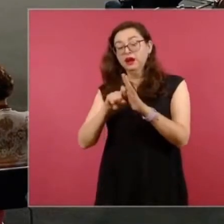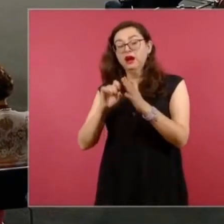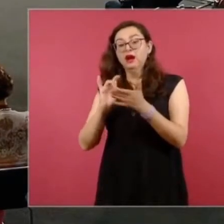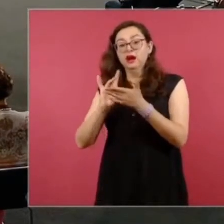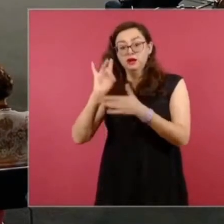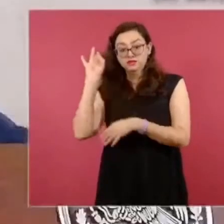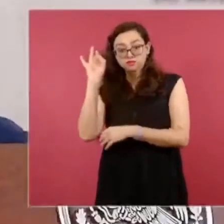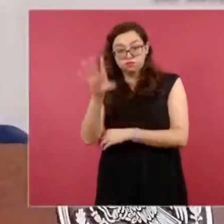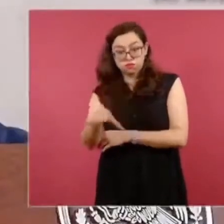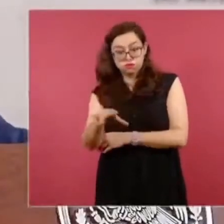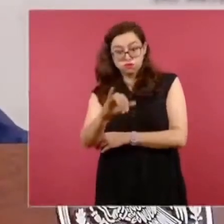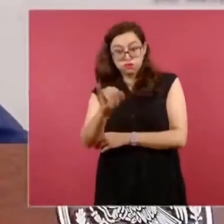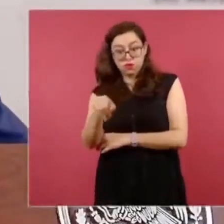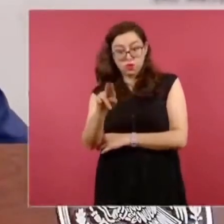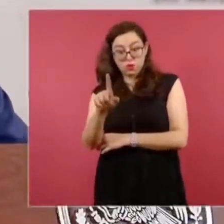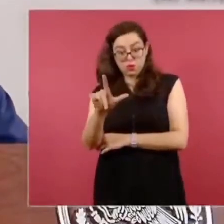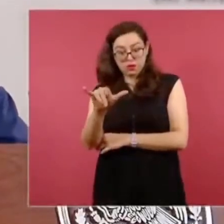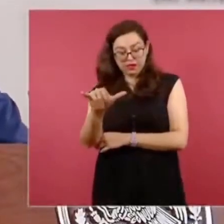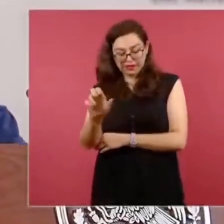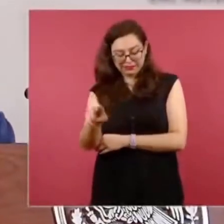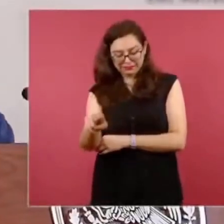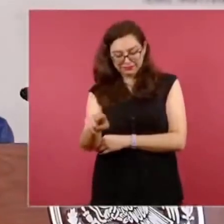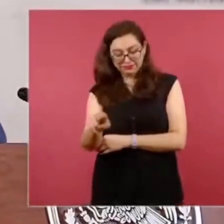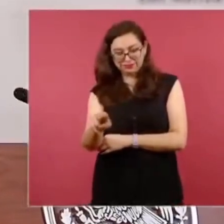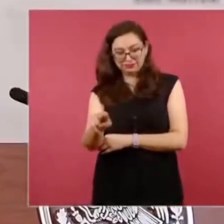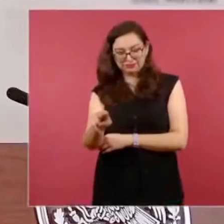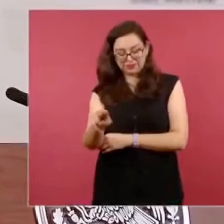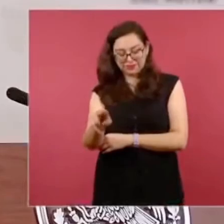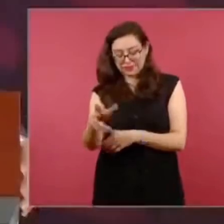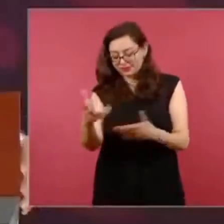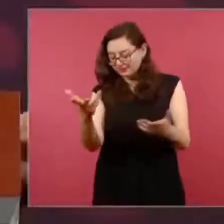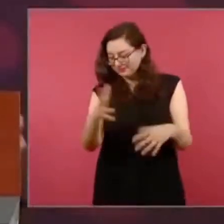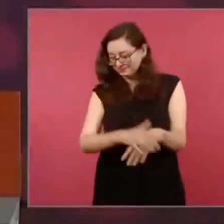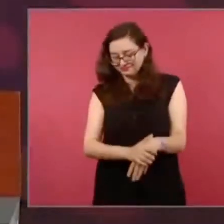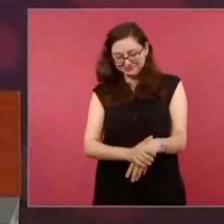Me da mucho gusto porque estoy ejerciendo mi memoria y